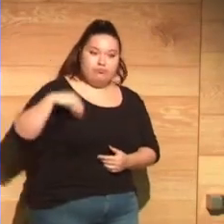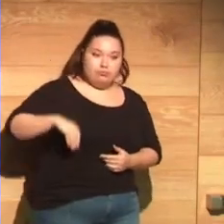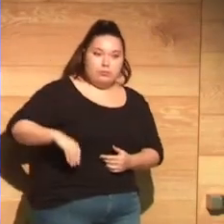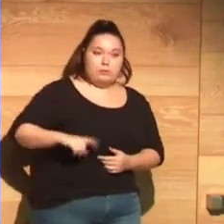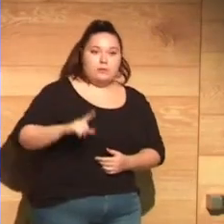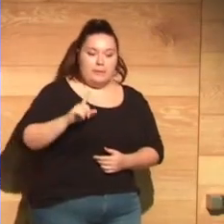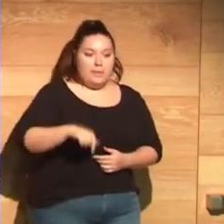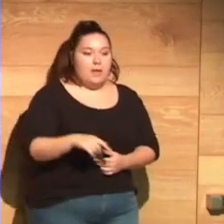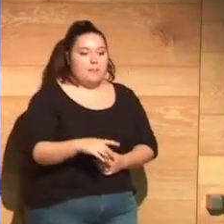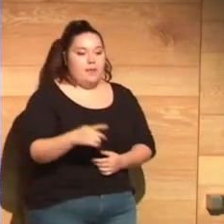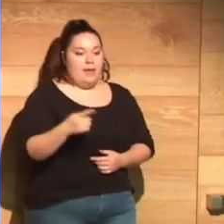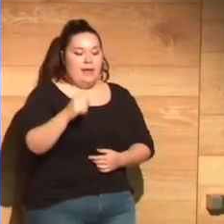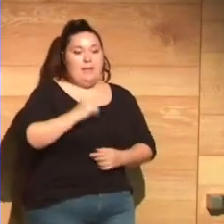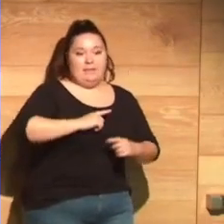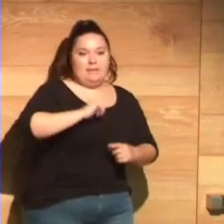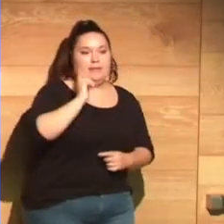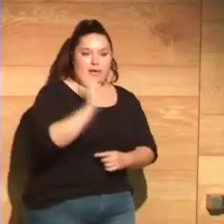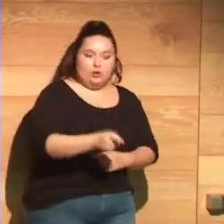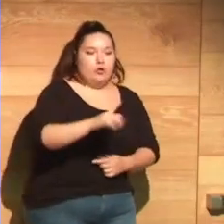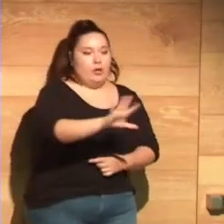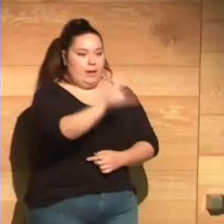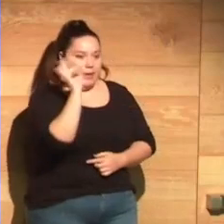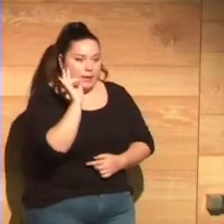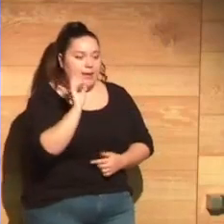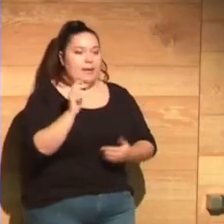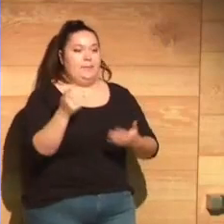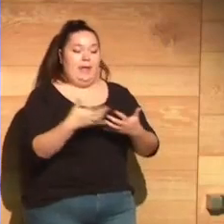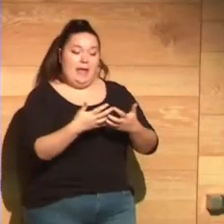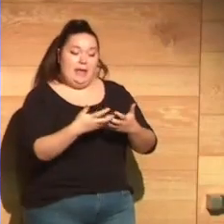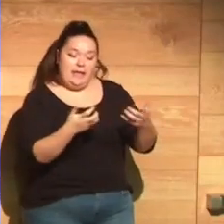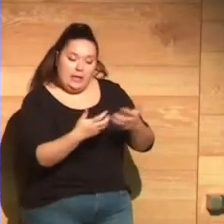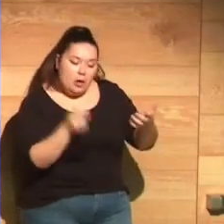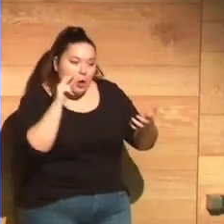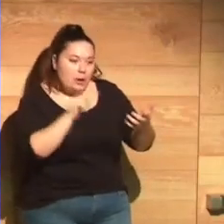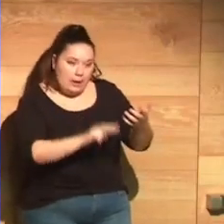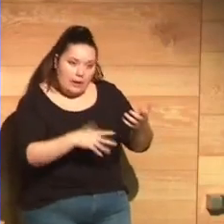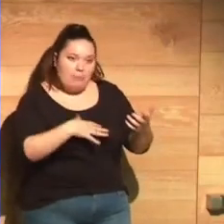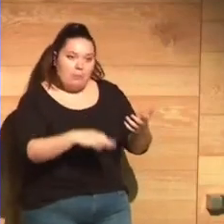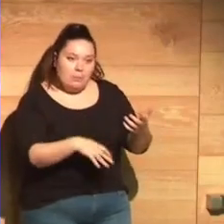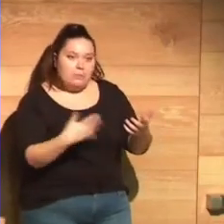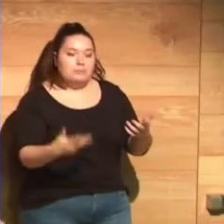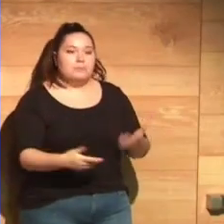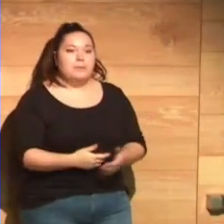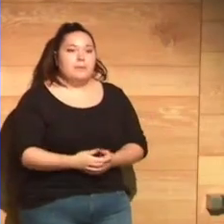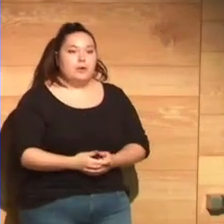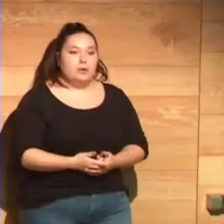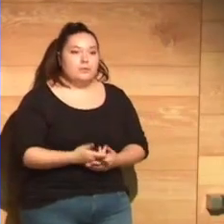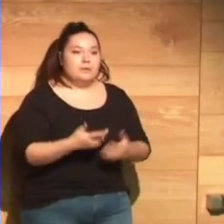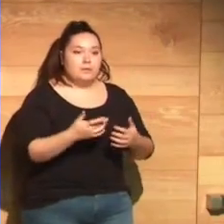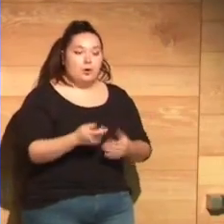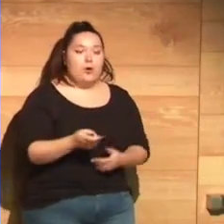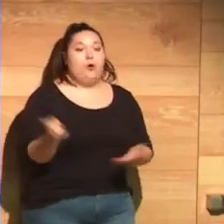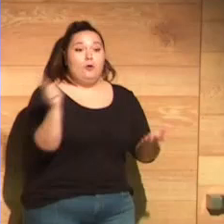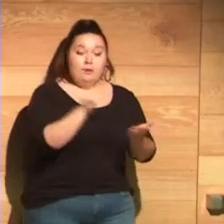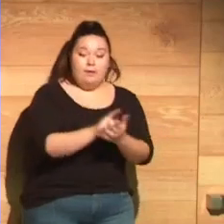aumentado y con la capacidad de elegir director, compañero, leer guiones y tal, que luego otra vez es verdad que la van doblegando,